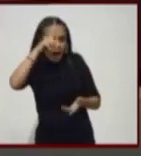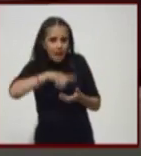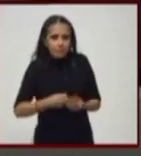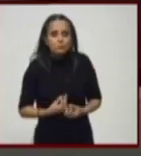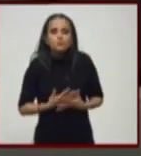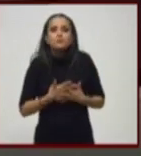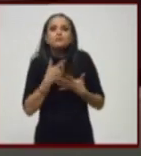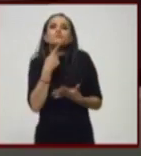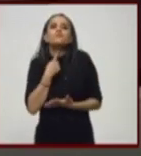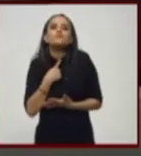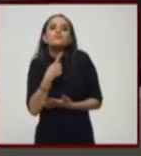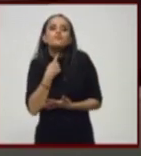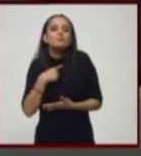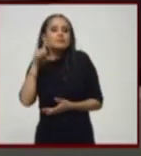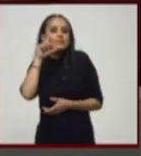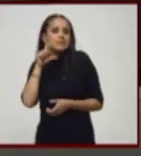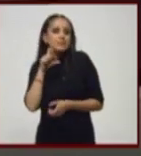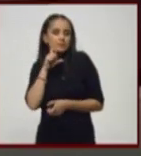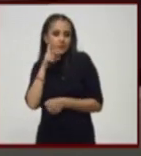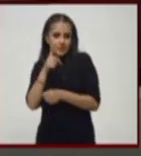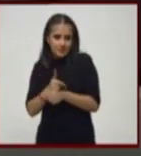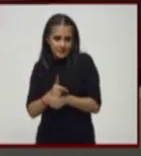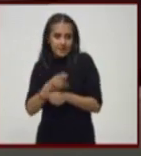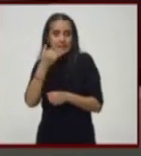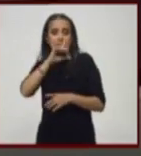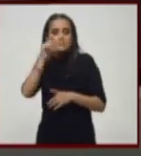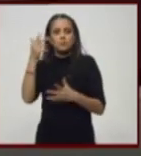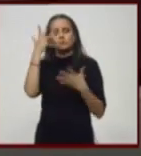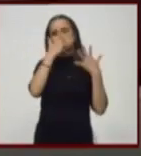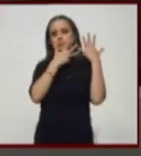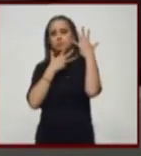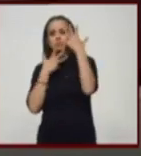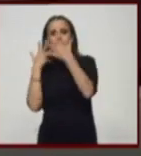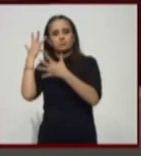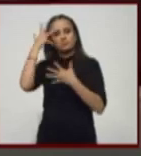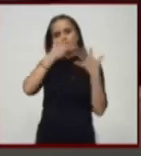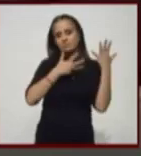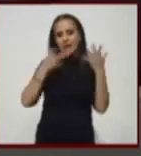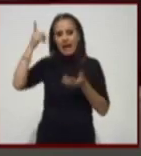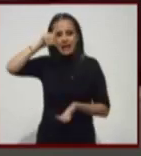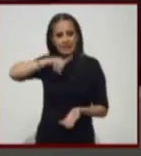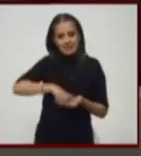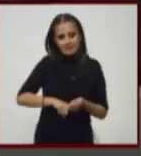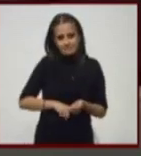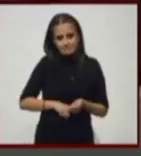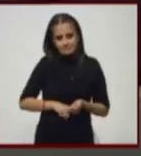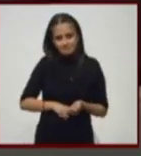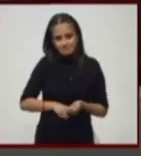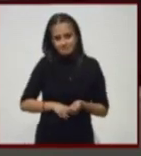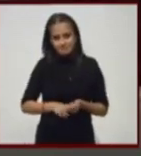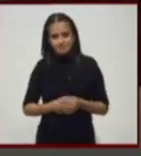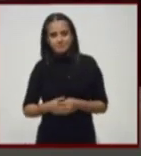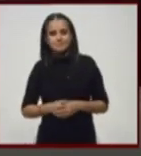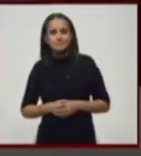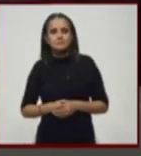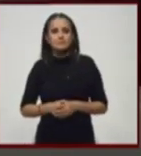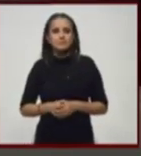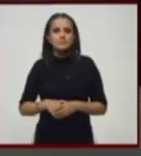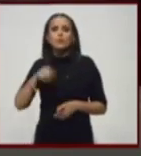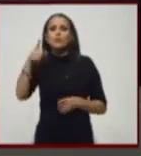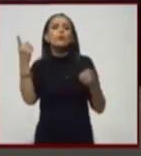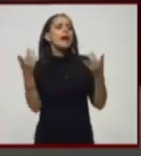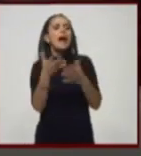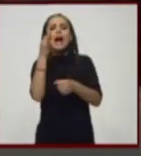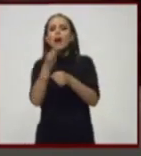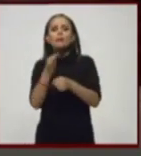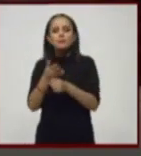libido despierta su sexualidad y le viene un conflicto post terrible no voy a ver los brillantes haciendo